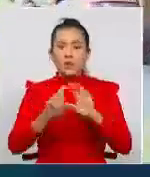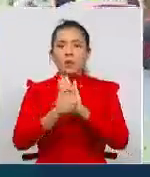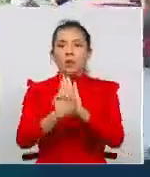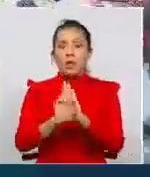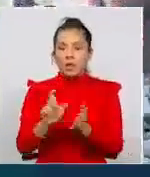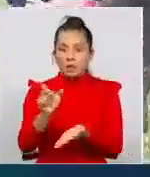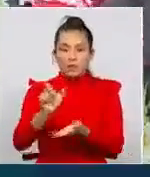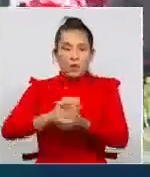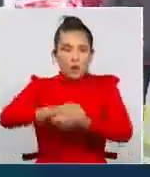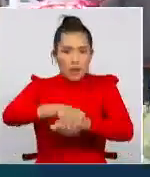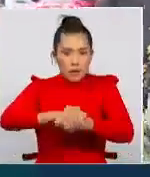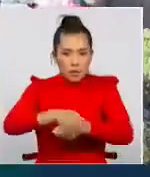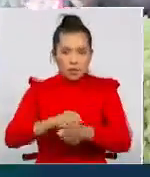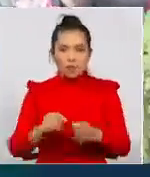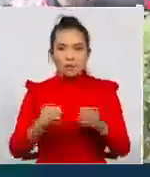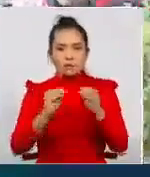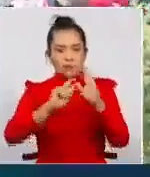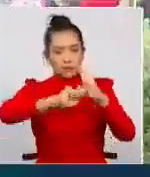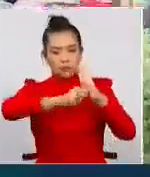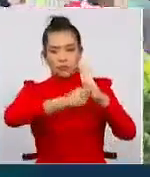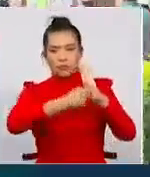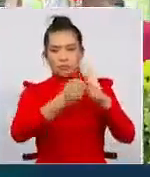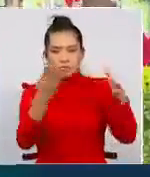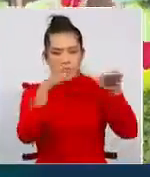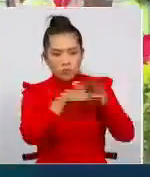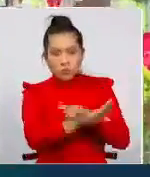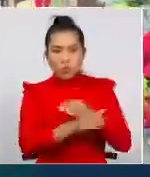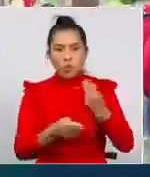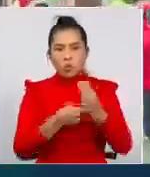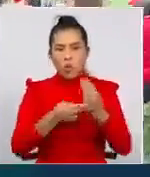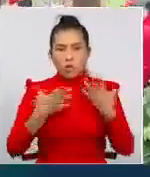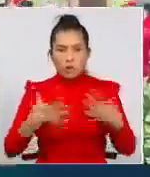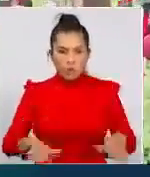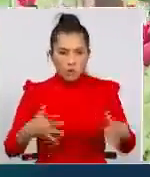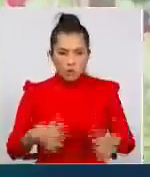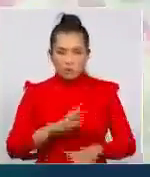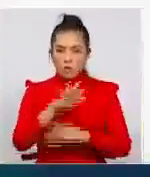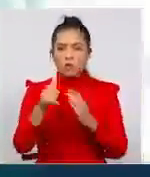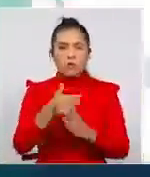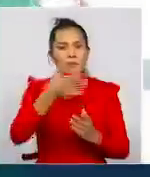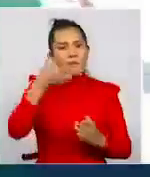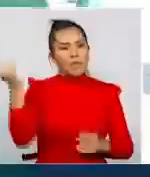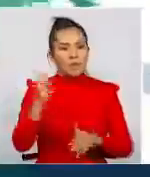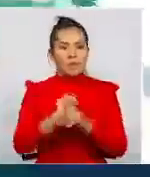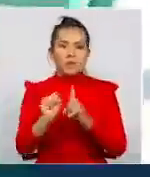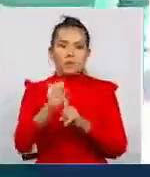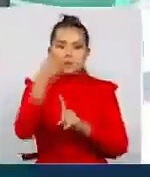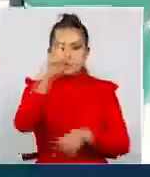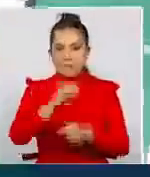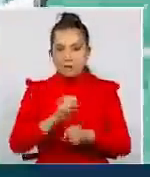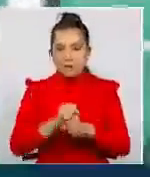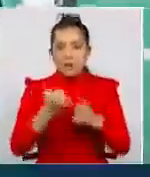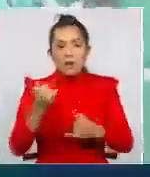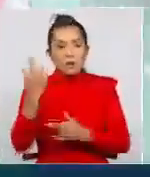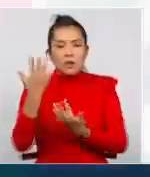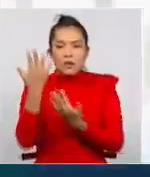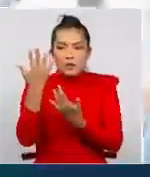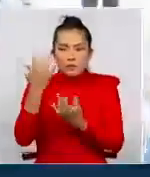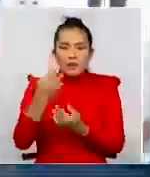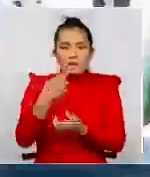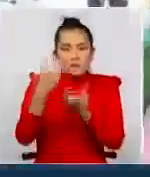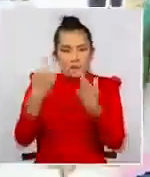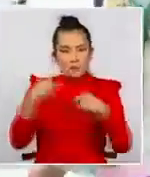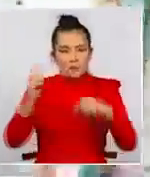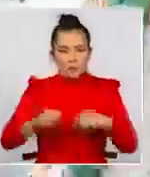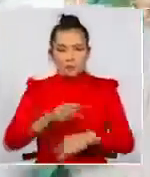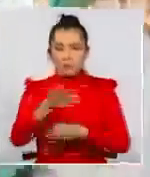jaboncillos, casilleros, mejores condiciones para trabajar. Con la esperanza de que sus demandas sean atendidas, los